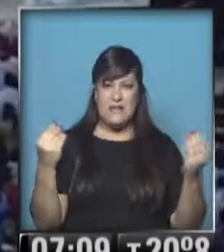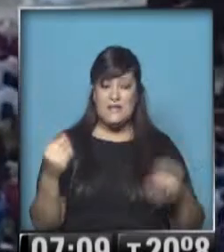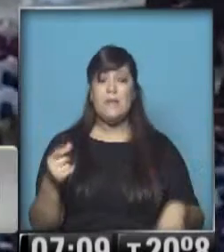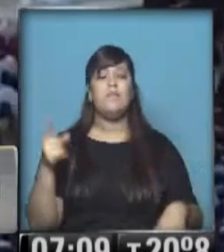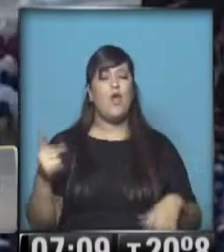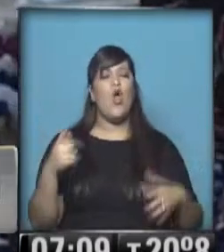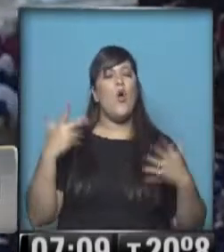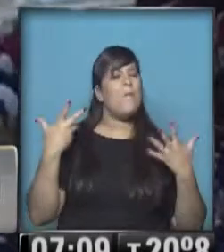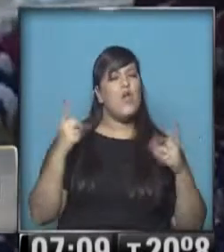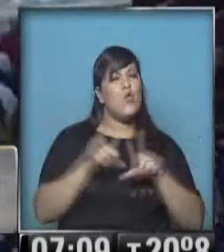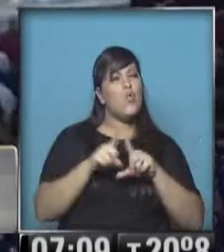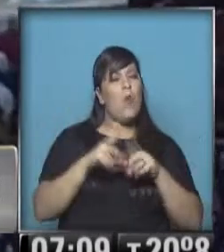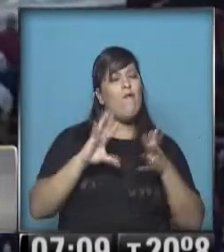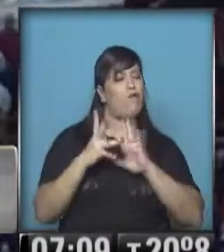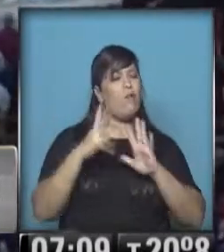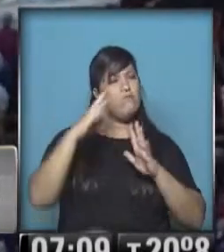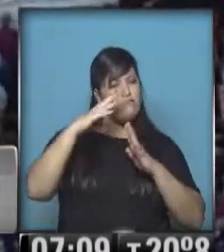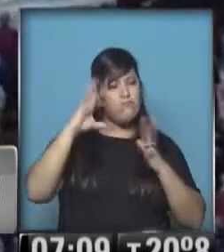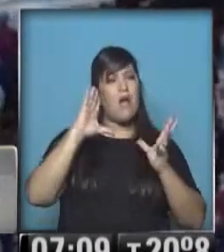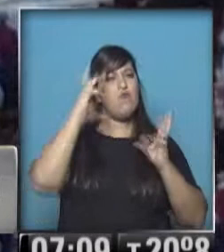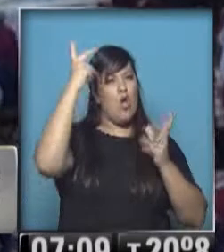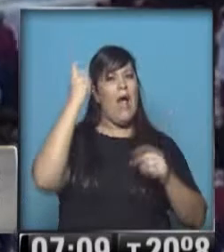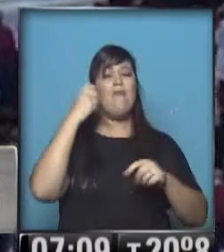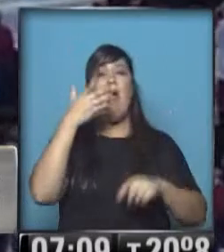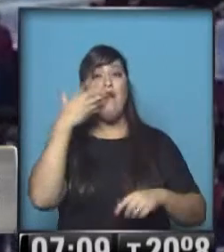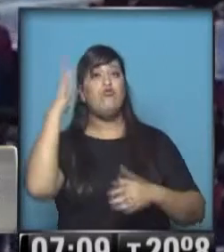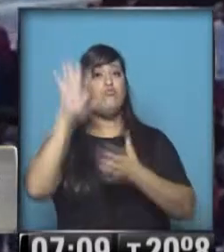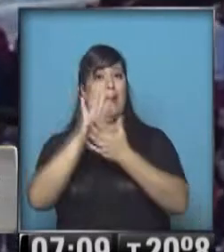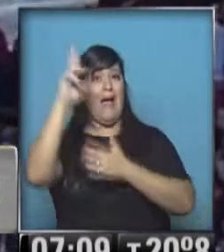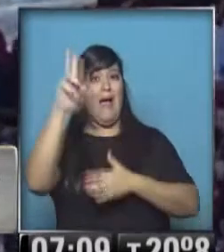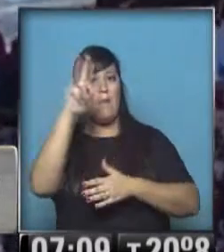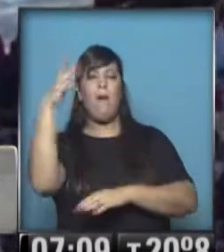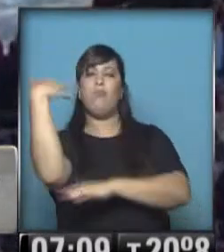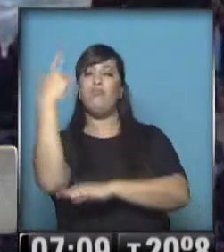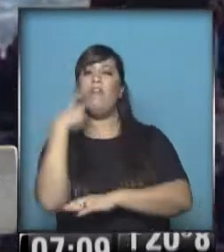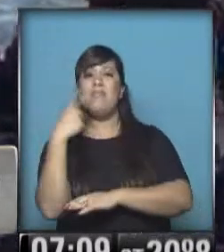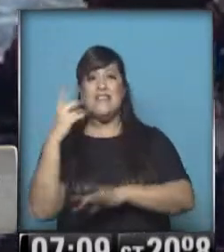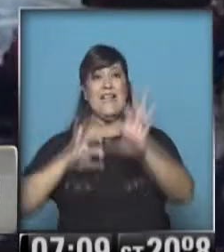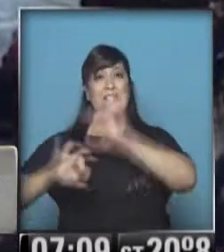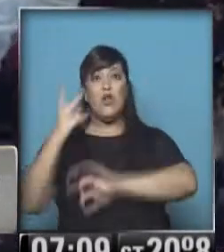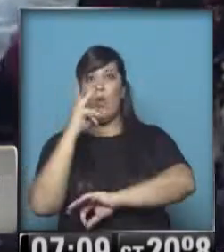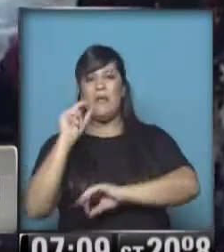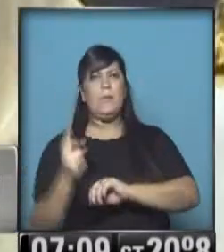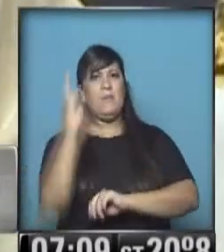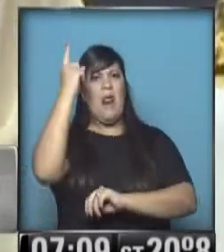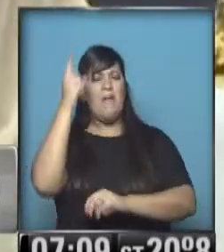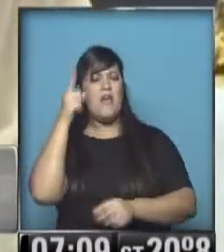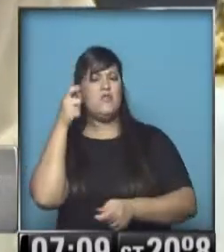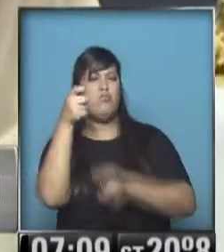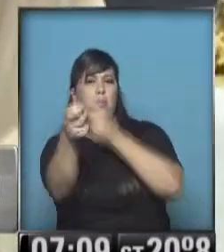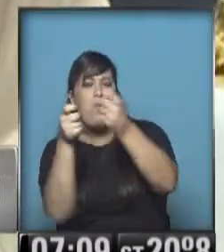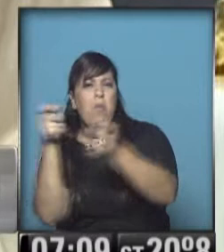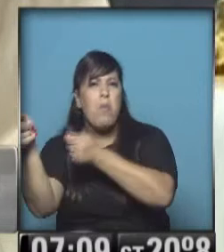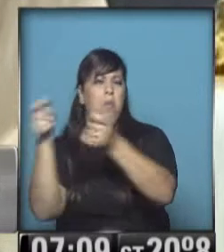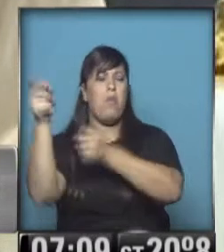les molestó de las palabras del Papa? Que habló de genocidio, como el primer genocidio del siglo XX, lo ocurrido por el Imperio Otomano y